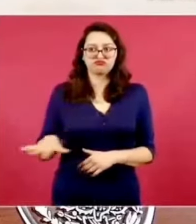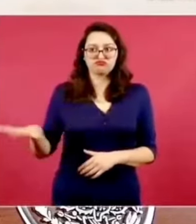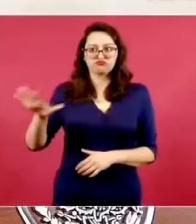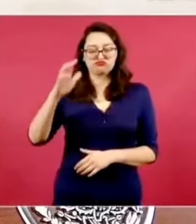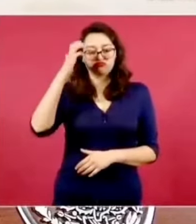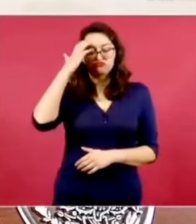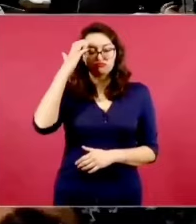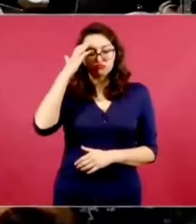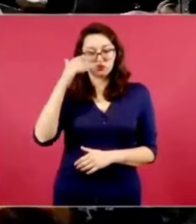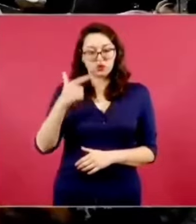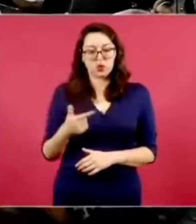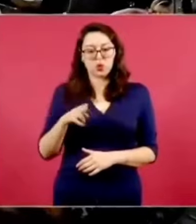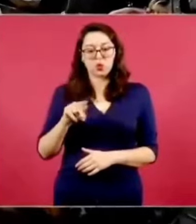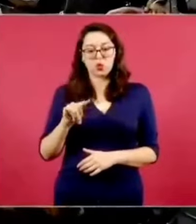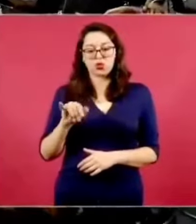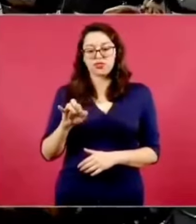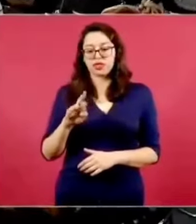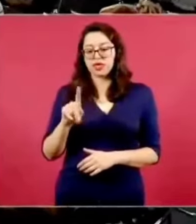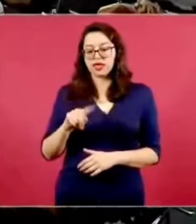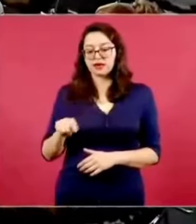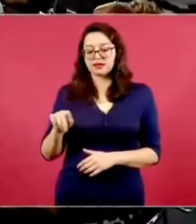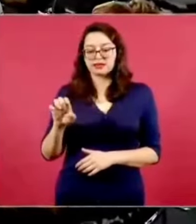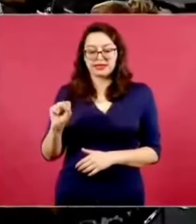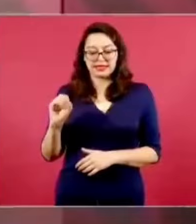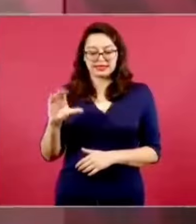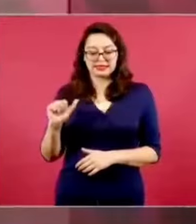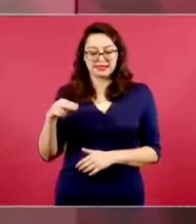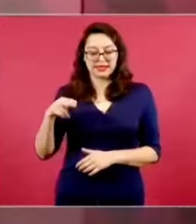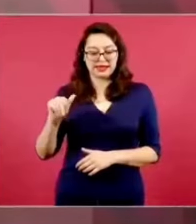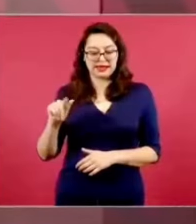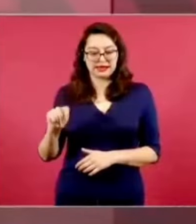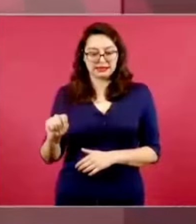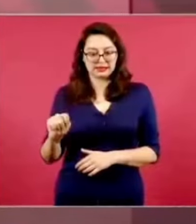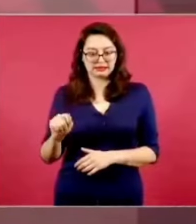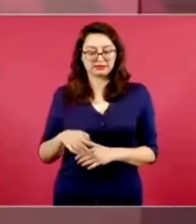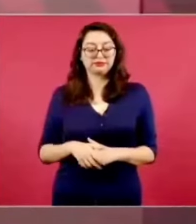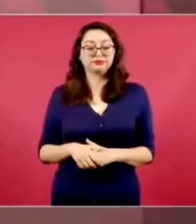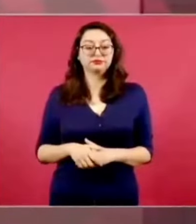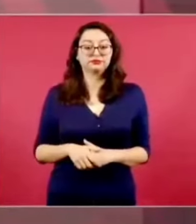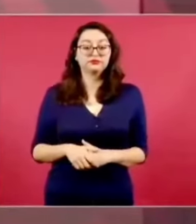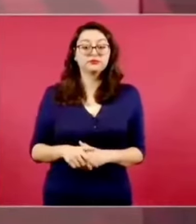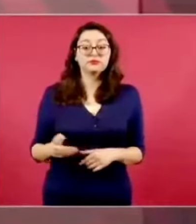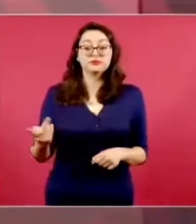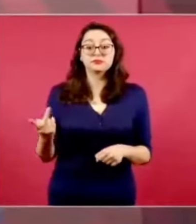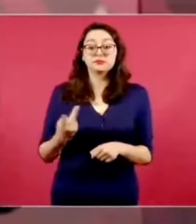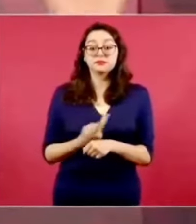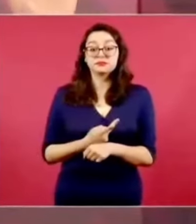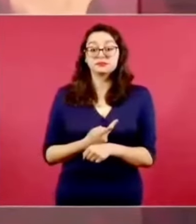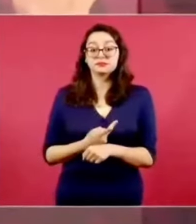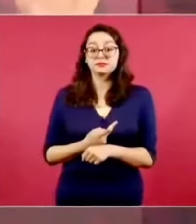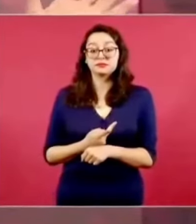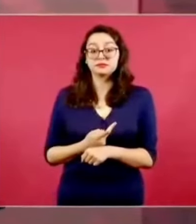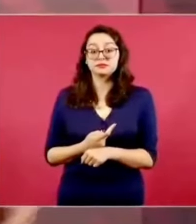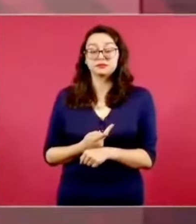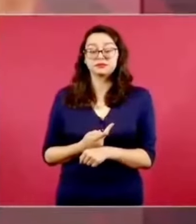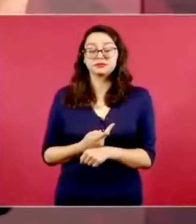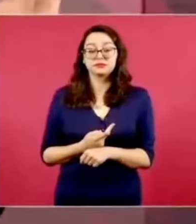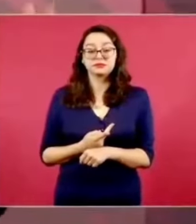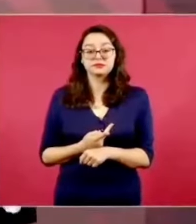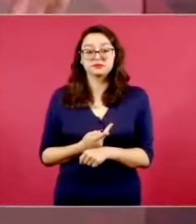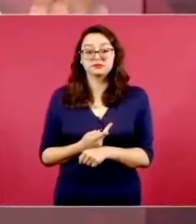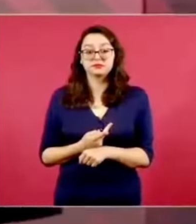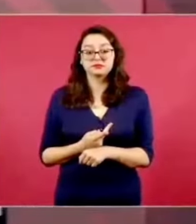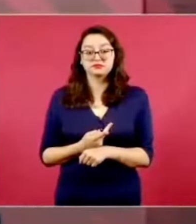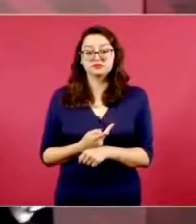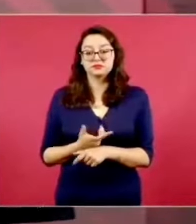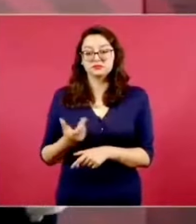se encuentra el cronista de Coyoacán no sé si sea el mismo además